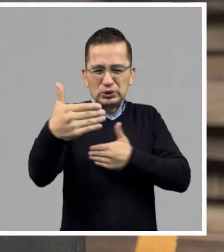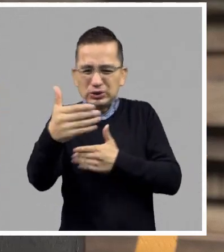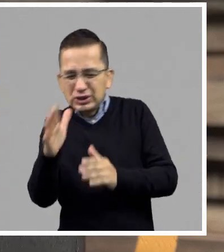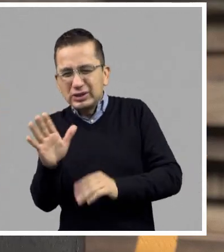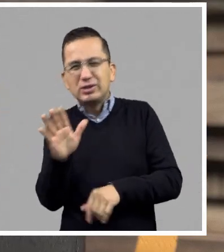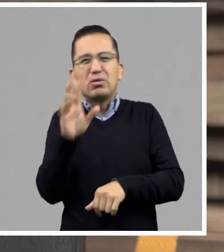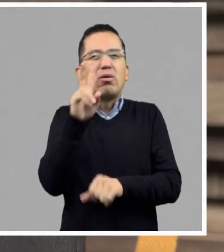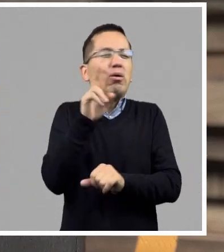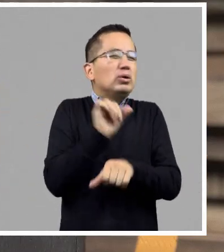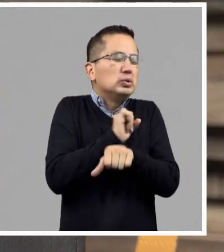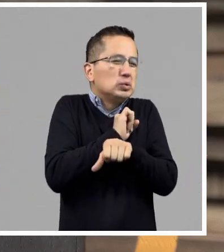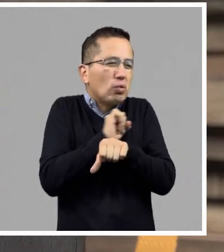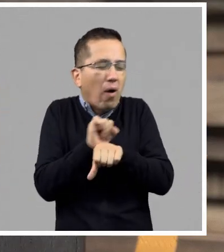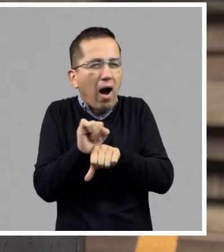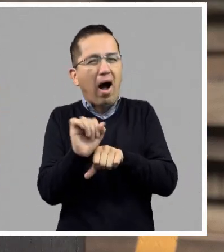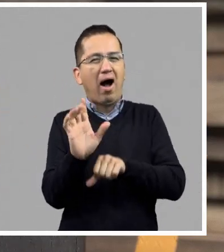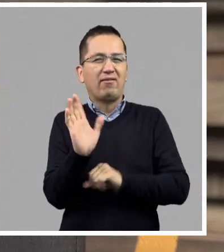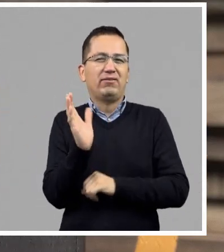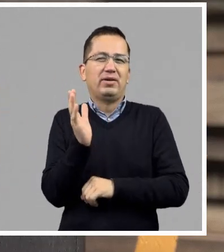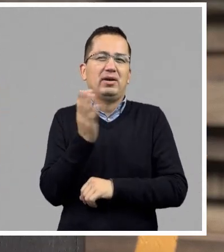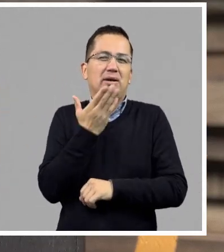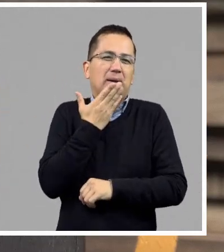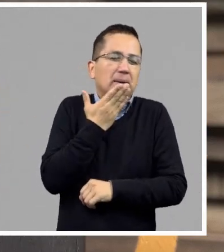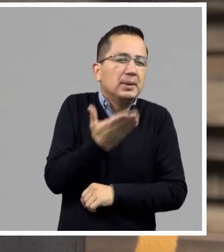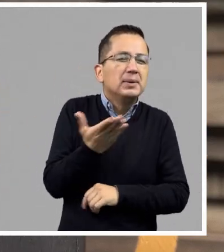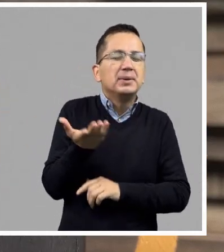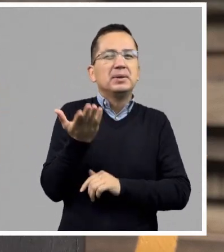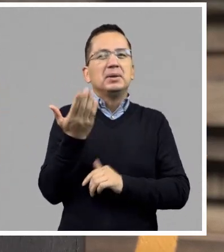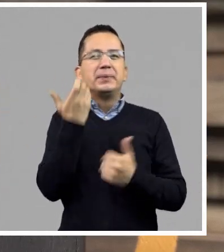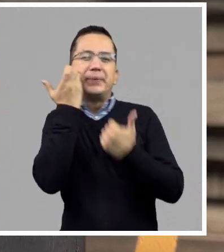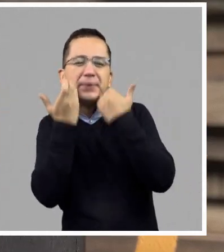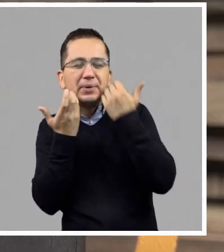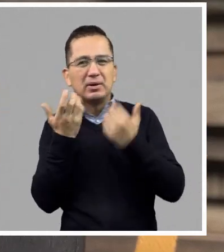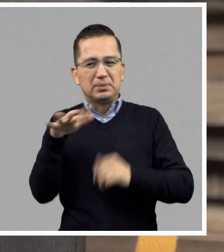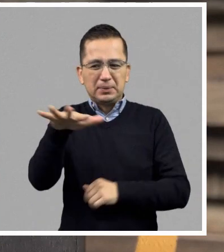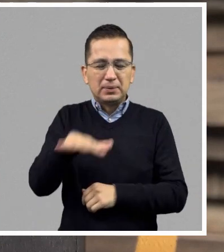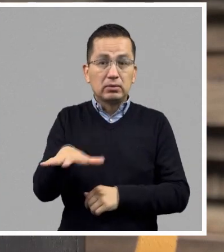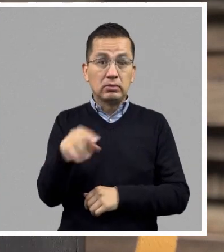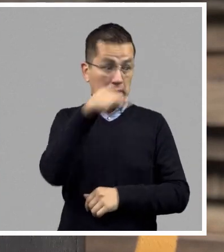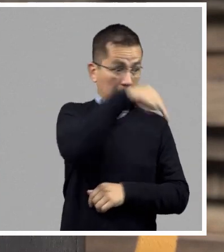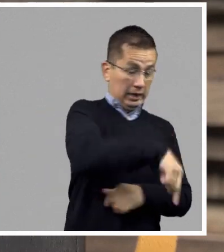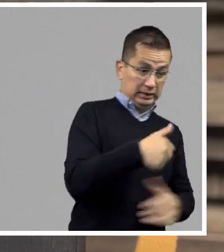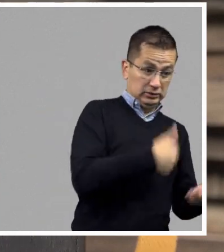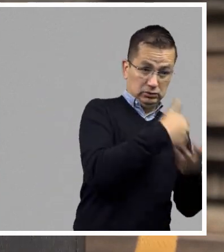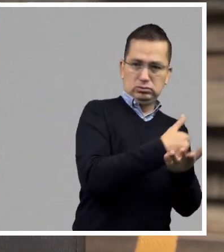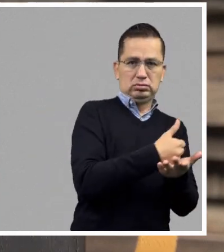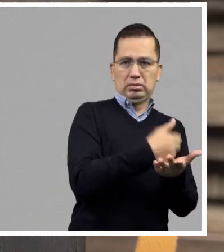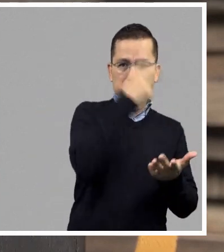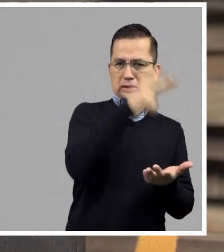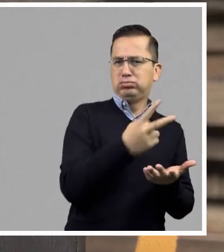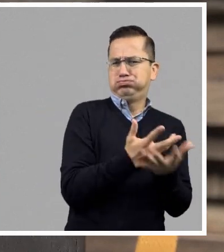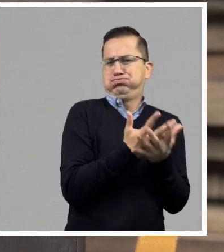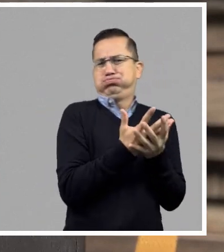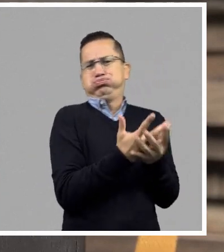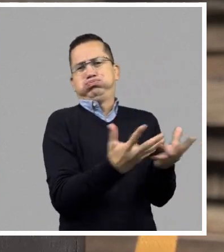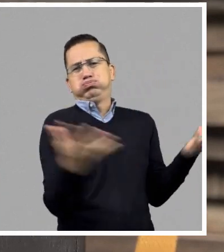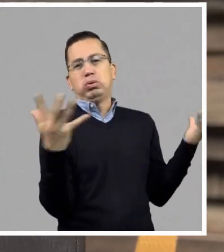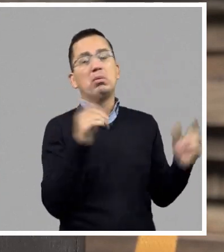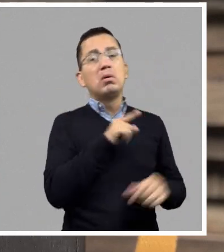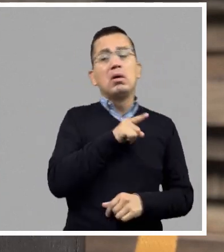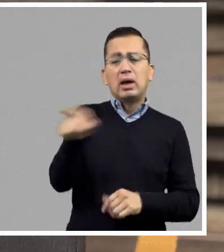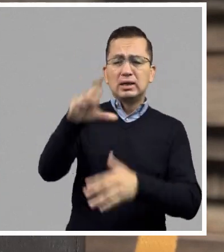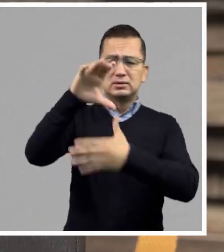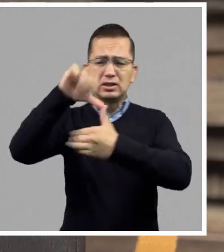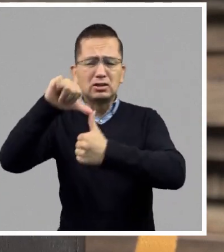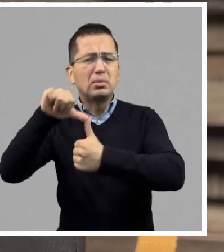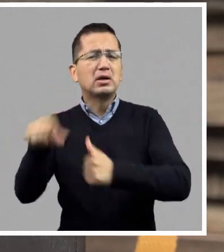ingenua más suavecita que acá no que que otras partes del mundo es como un lugar chiquito y